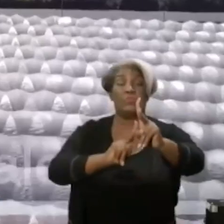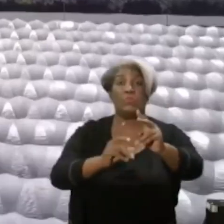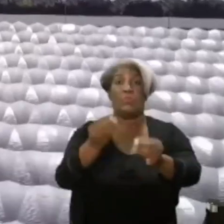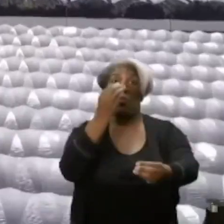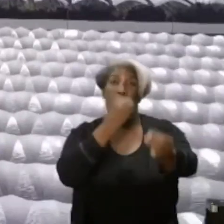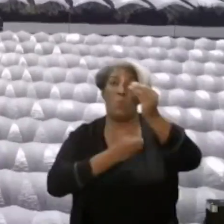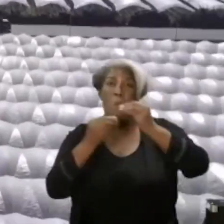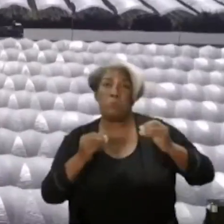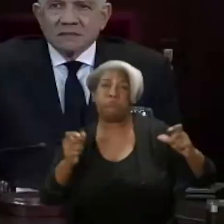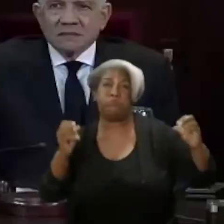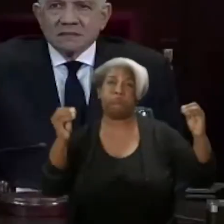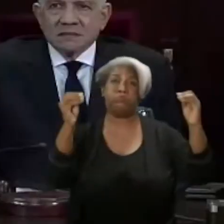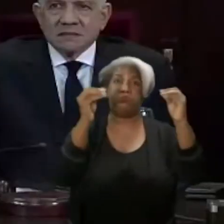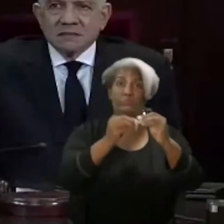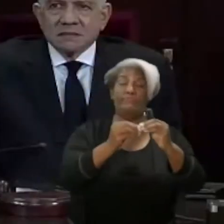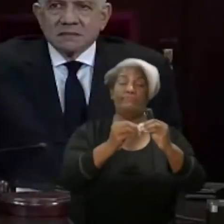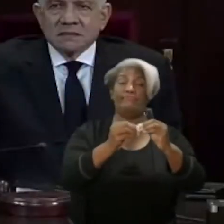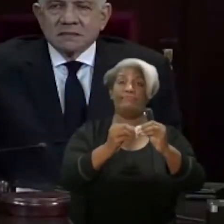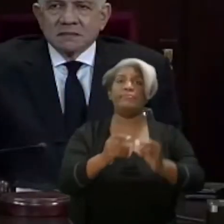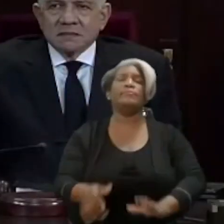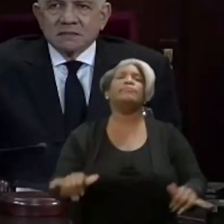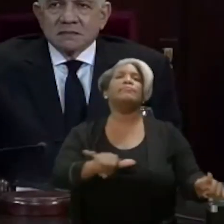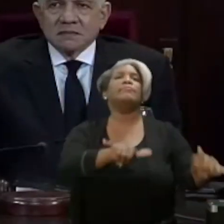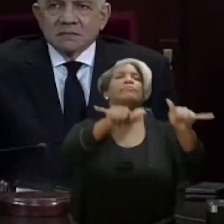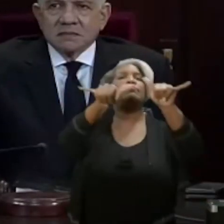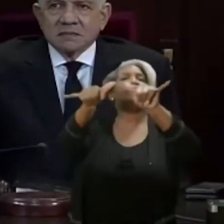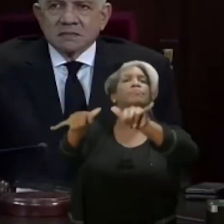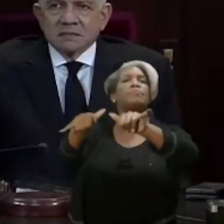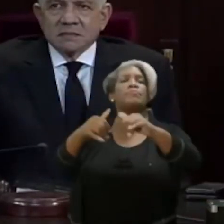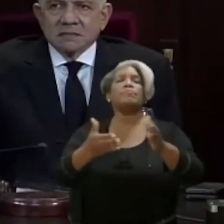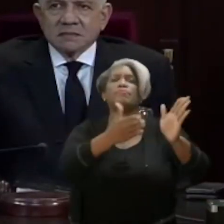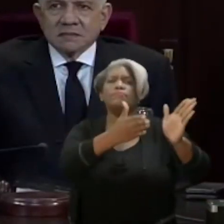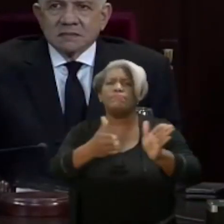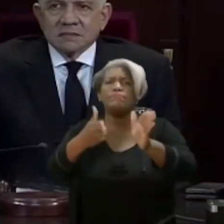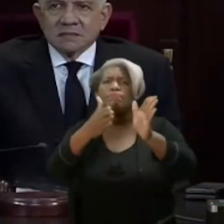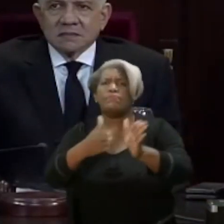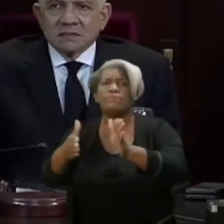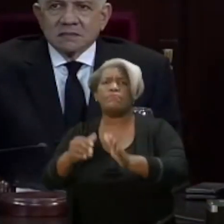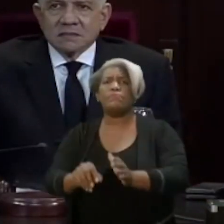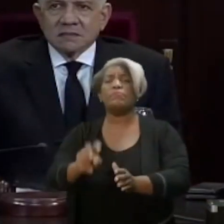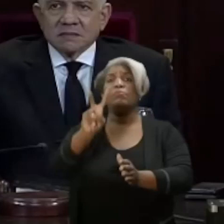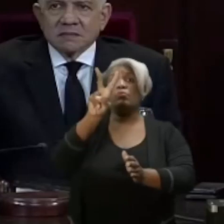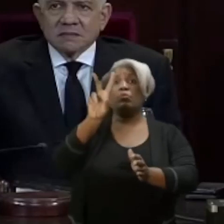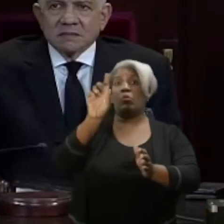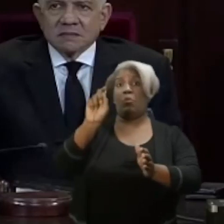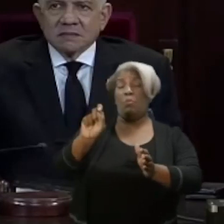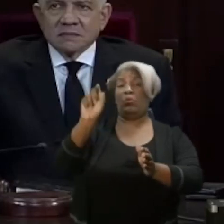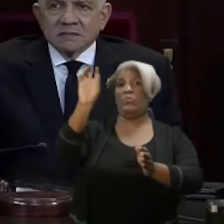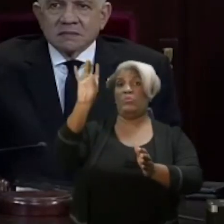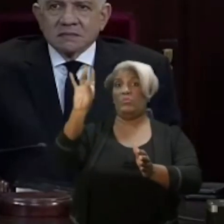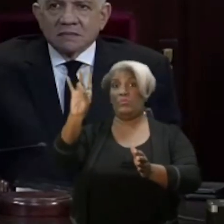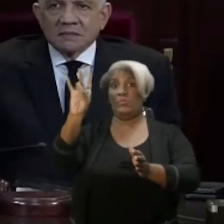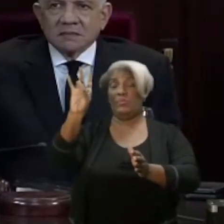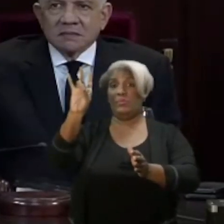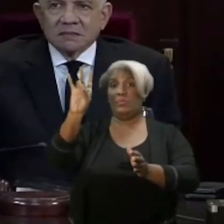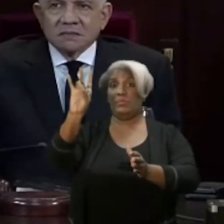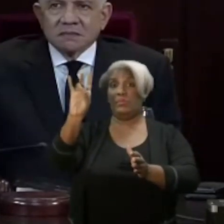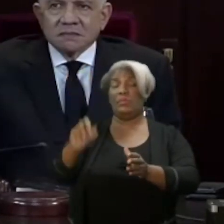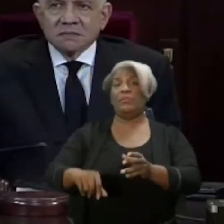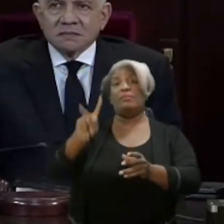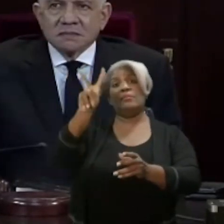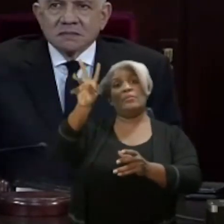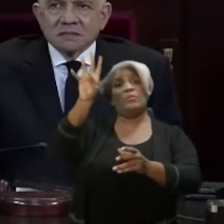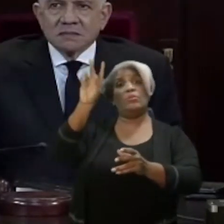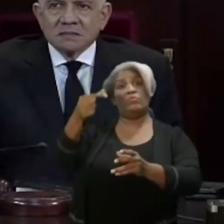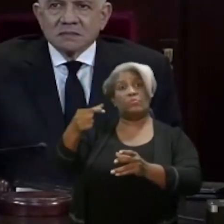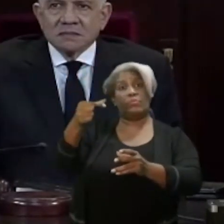alimentos. Esto equivale a producir 2.97 kilogramos de alimentos diarios por persona, cifra que supera